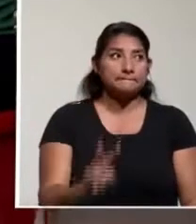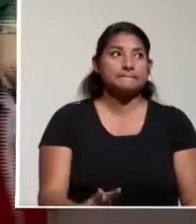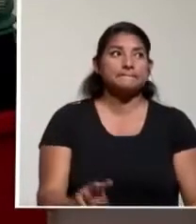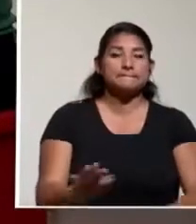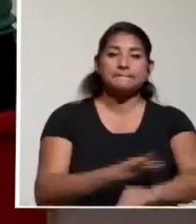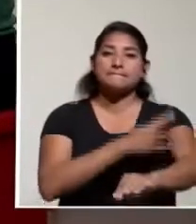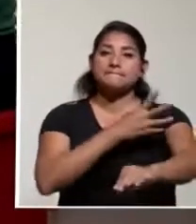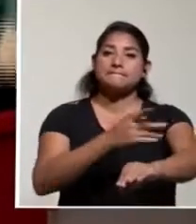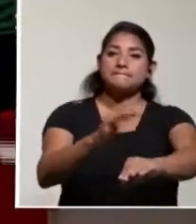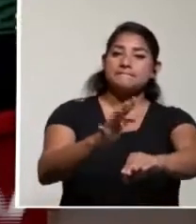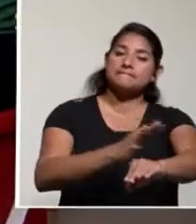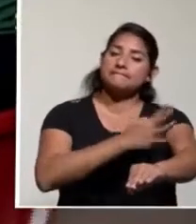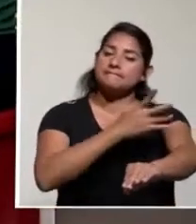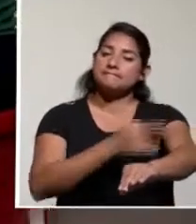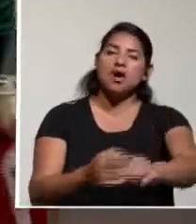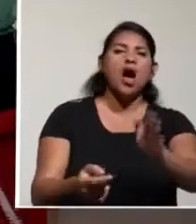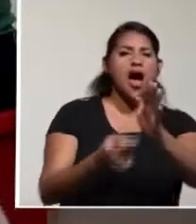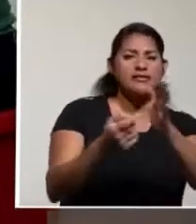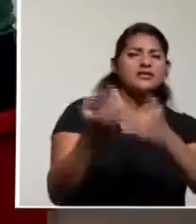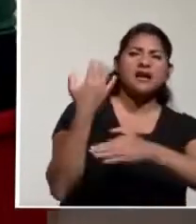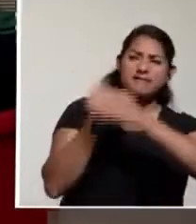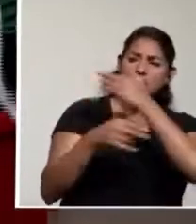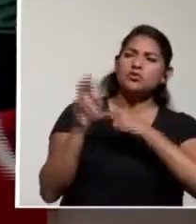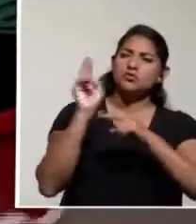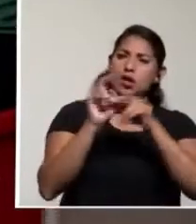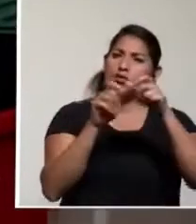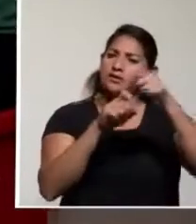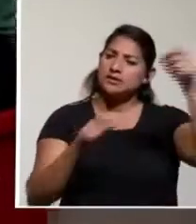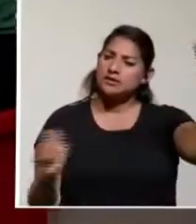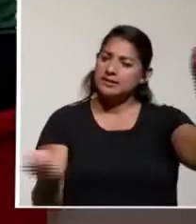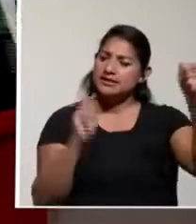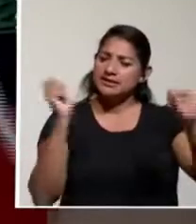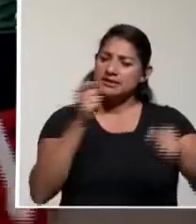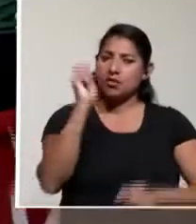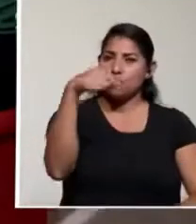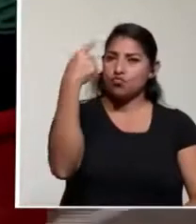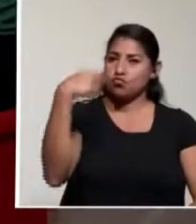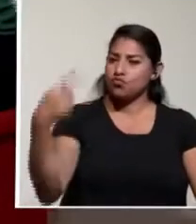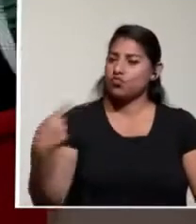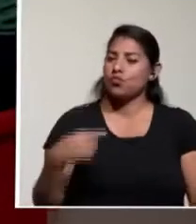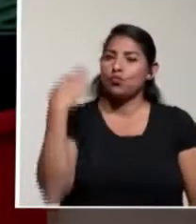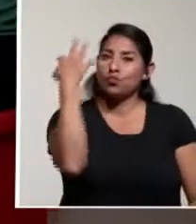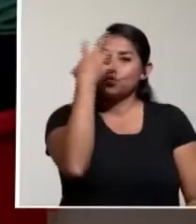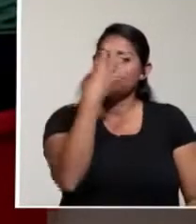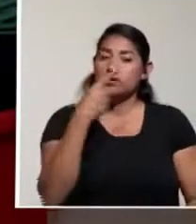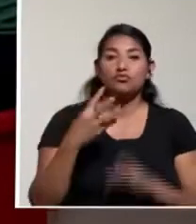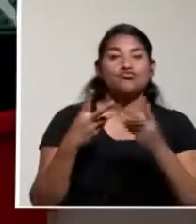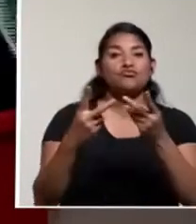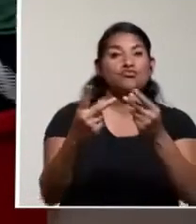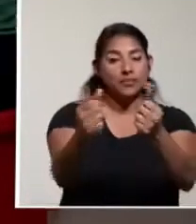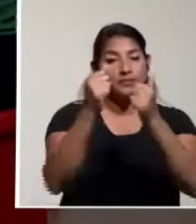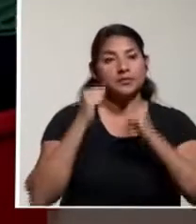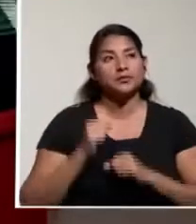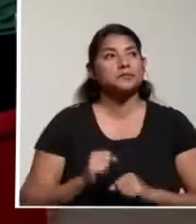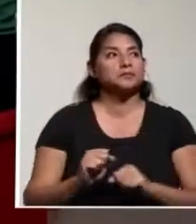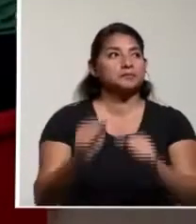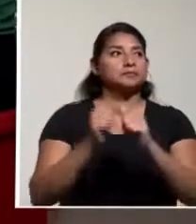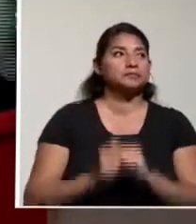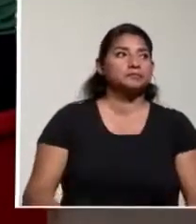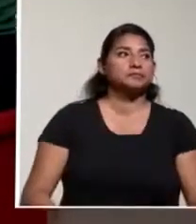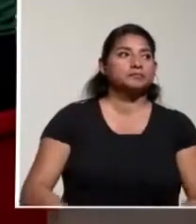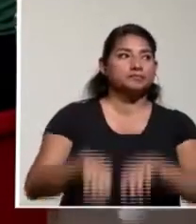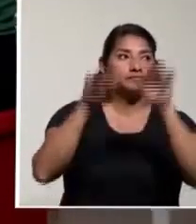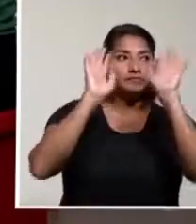Otras veces ya hemos usado unas cintas, que las figuras que hacen son muy lindas y rápido.